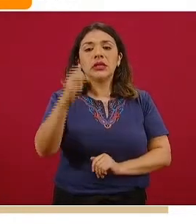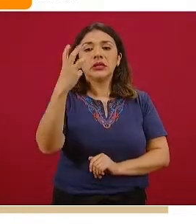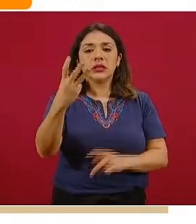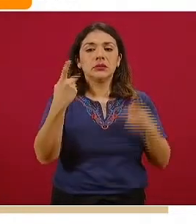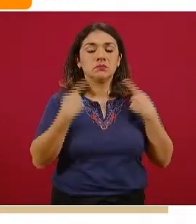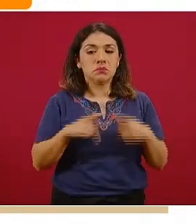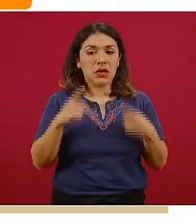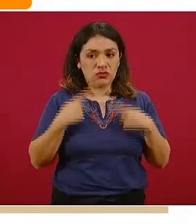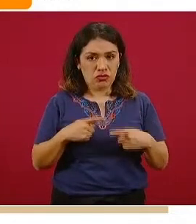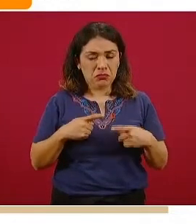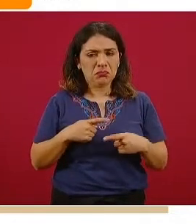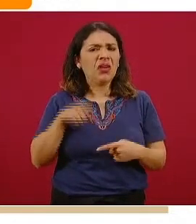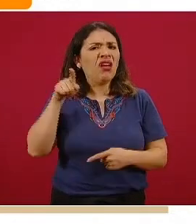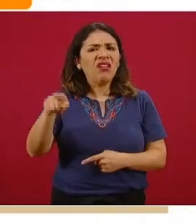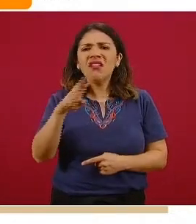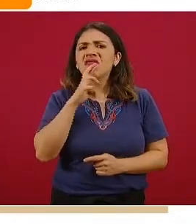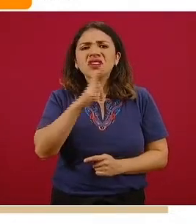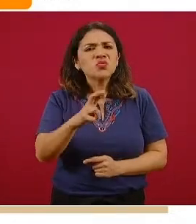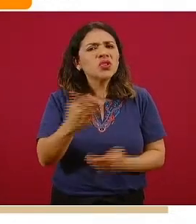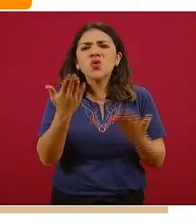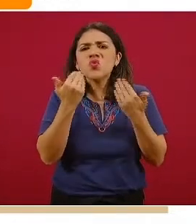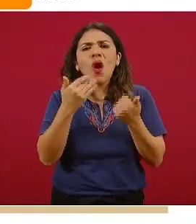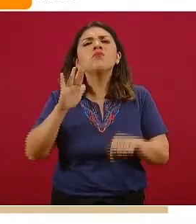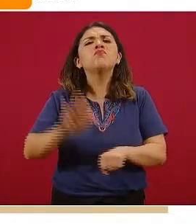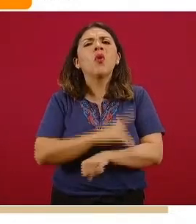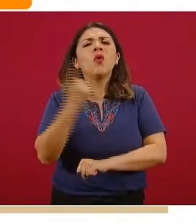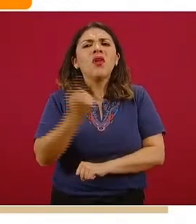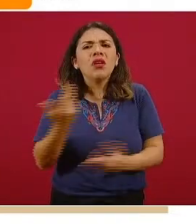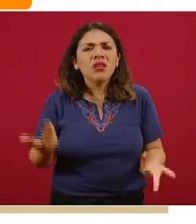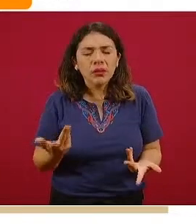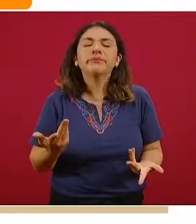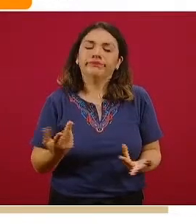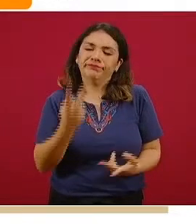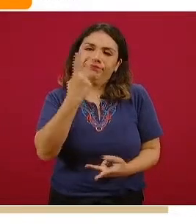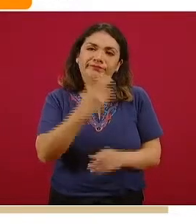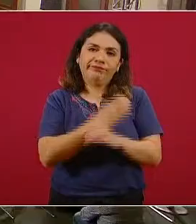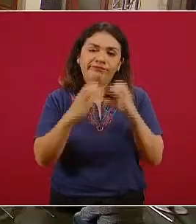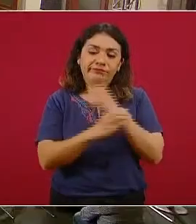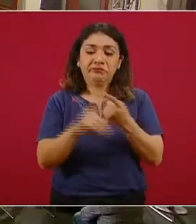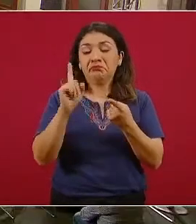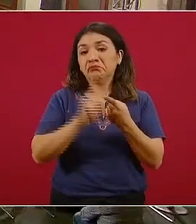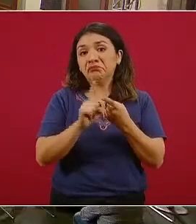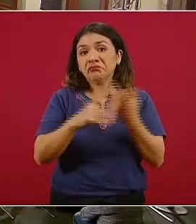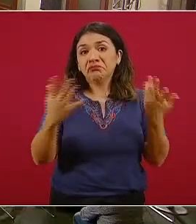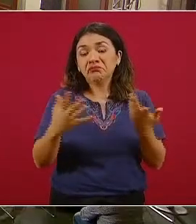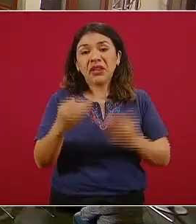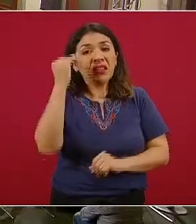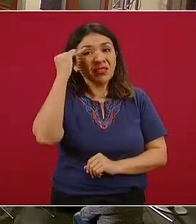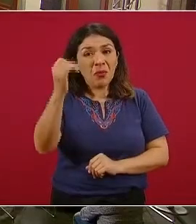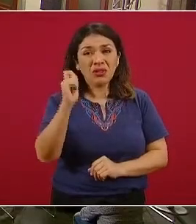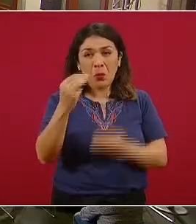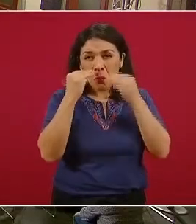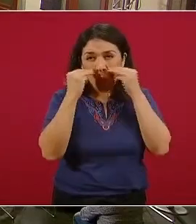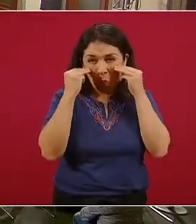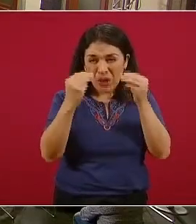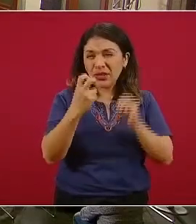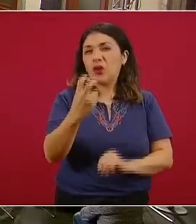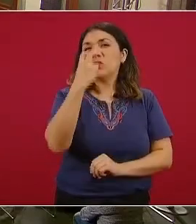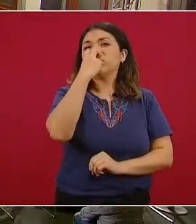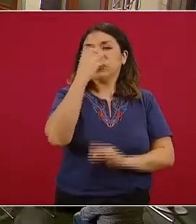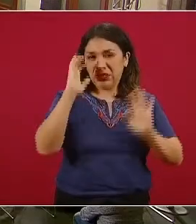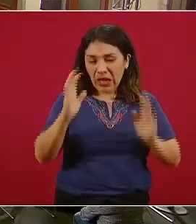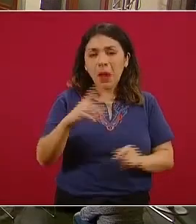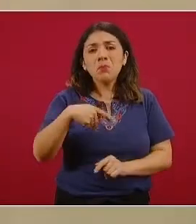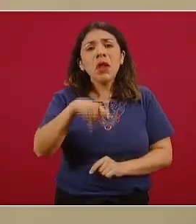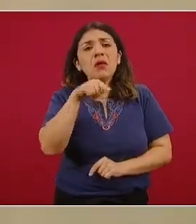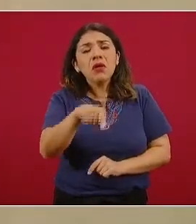76.603. ¿Por qué no vamos a obtener un resultado? Por dos razones básicamente, porque tuvieron una muestra o se les tomó una muestra, pero